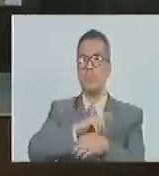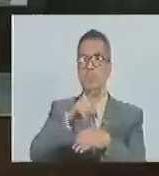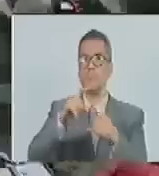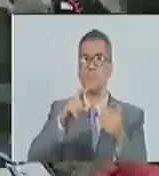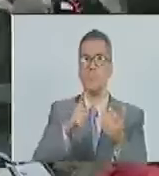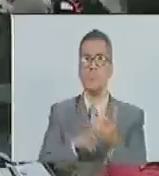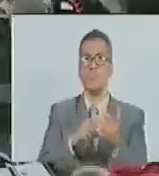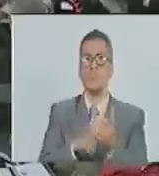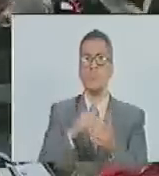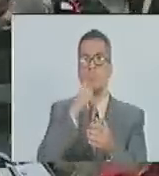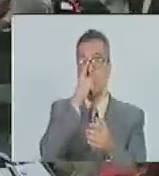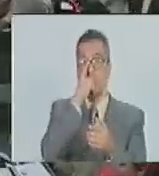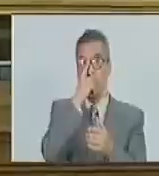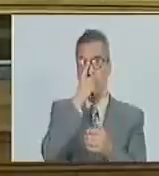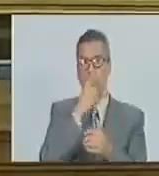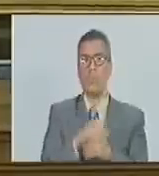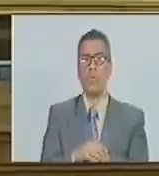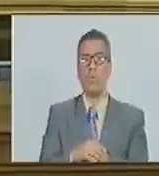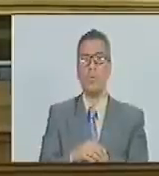mayoría calificada.